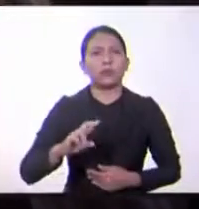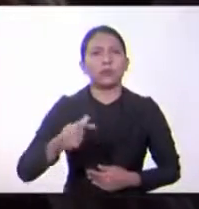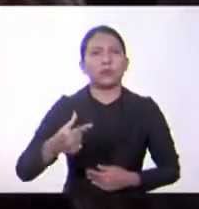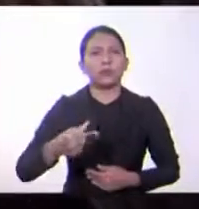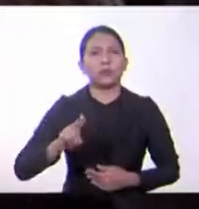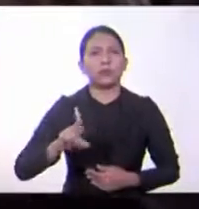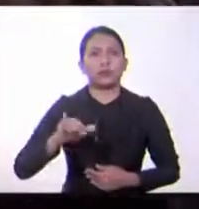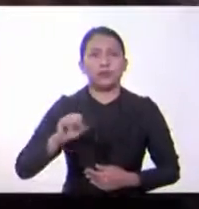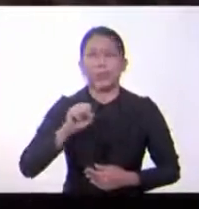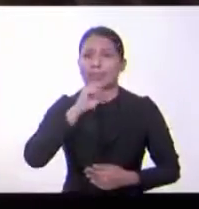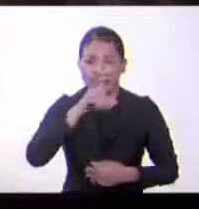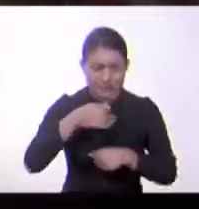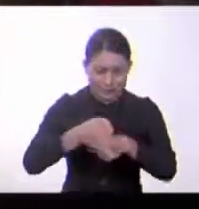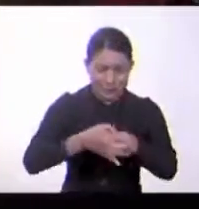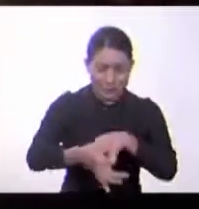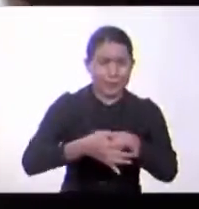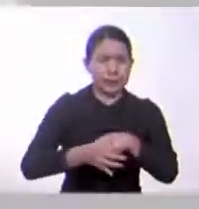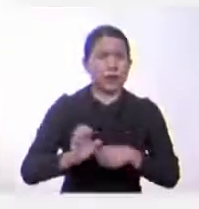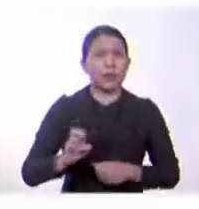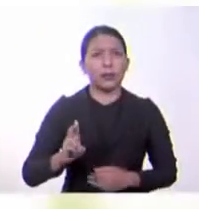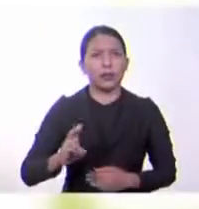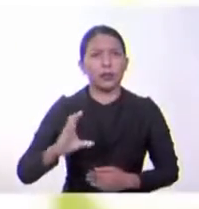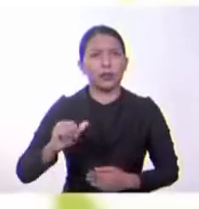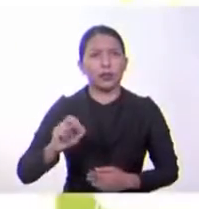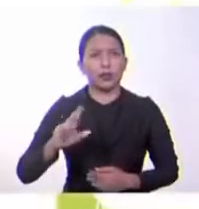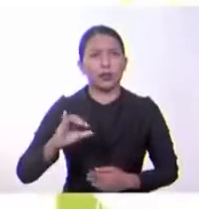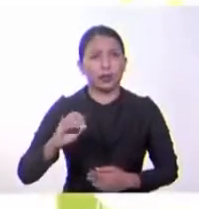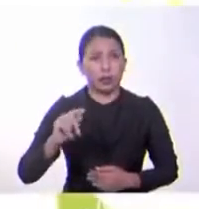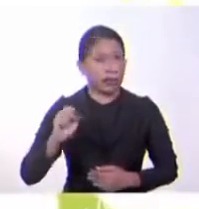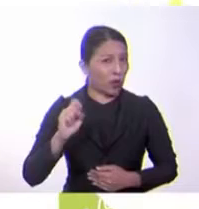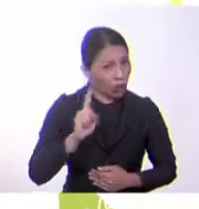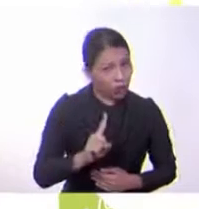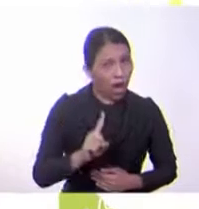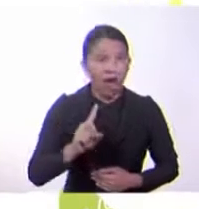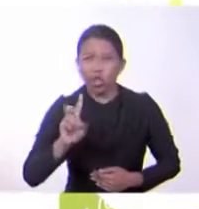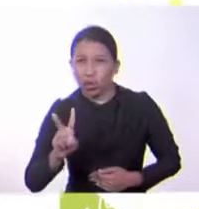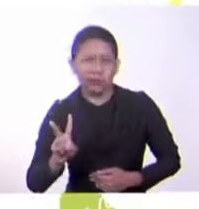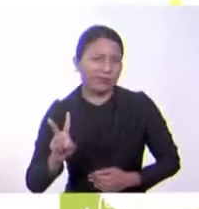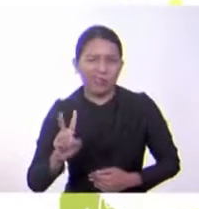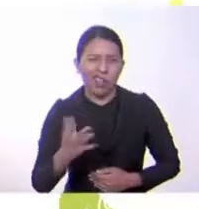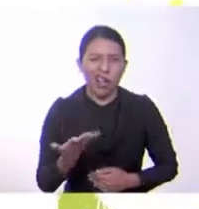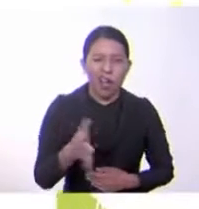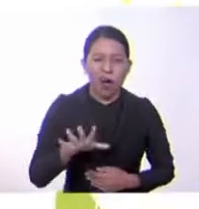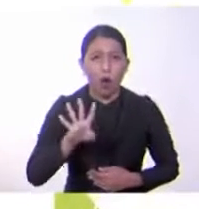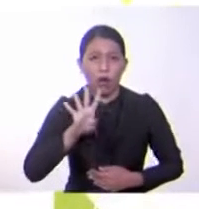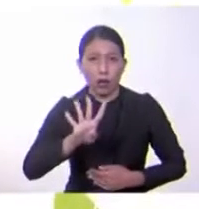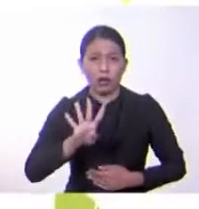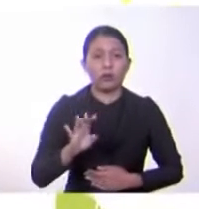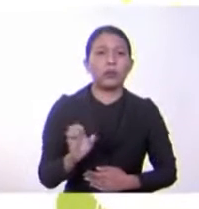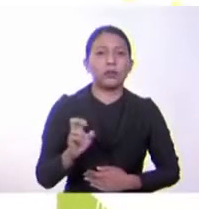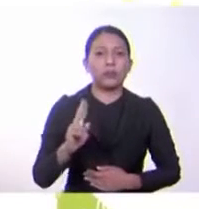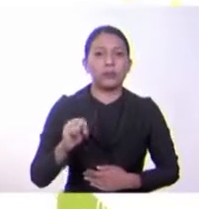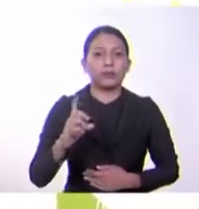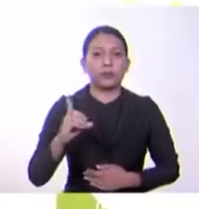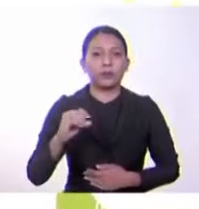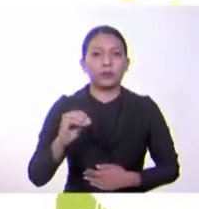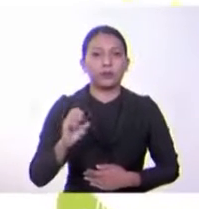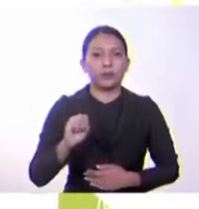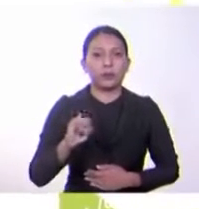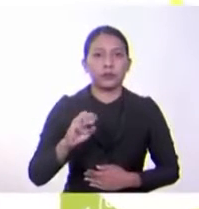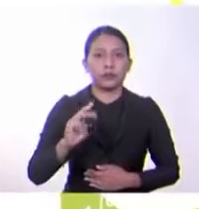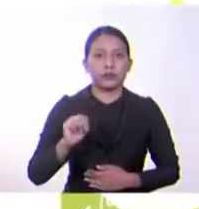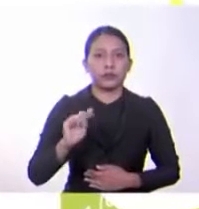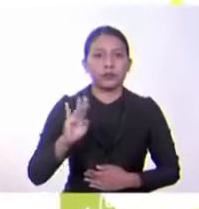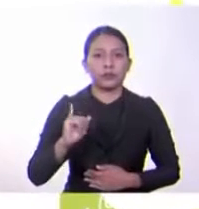células eucariotas surgieron no por una ni dos, sino hasta 4 endosimbiosis sucesivas. Un